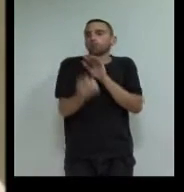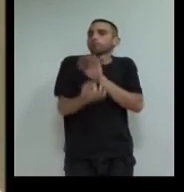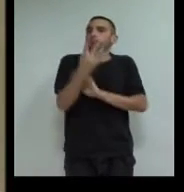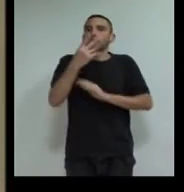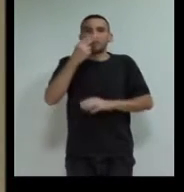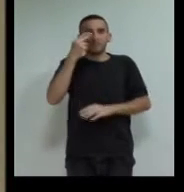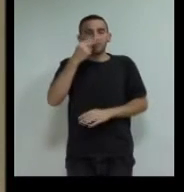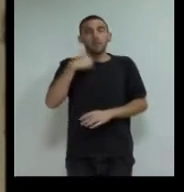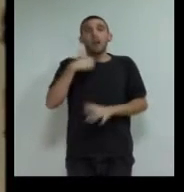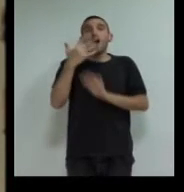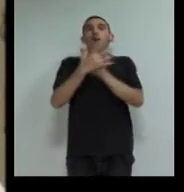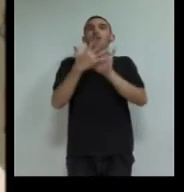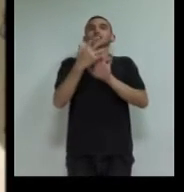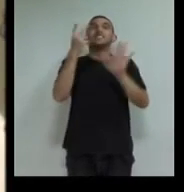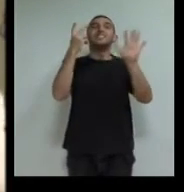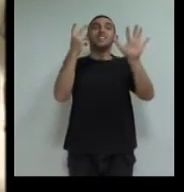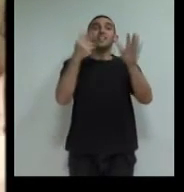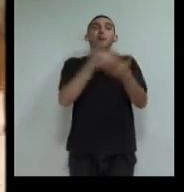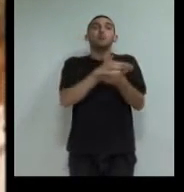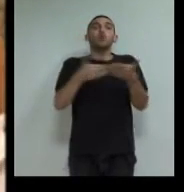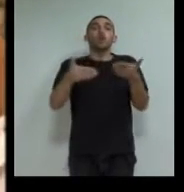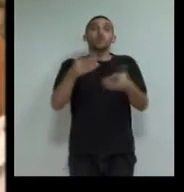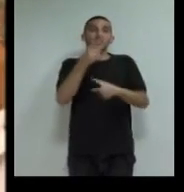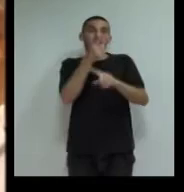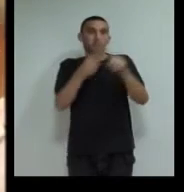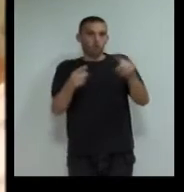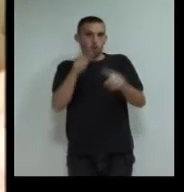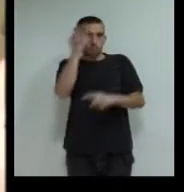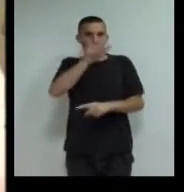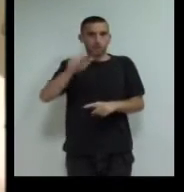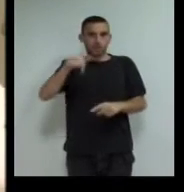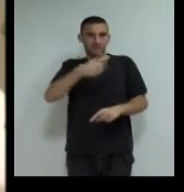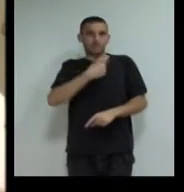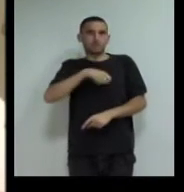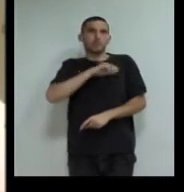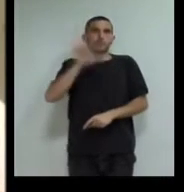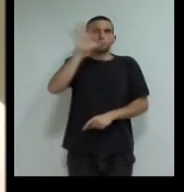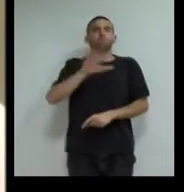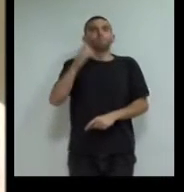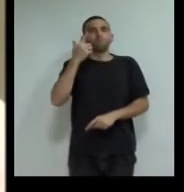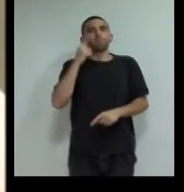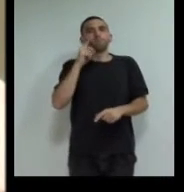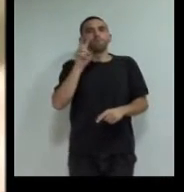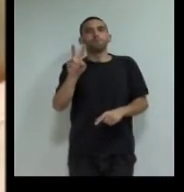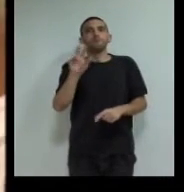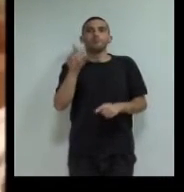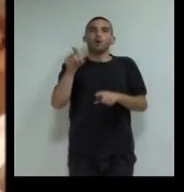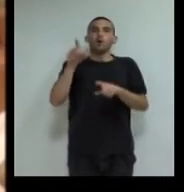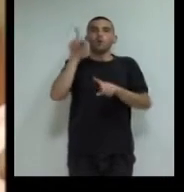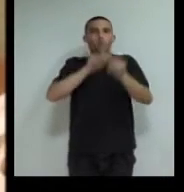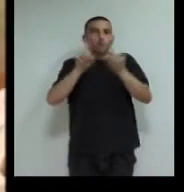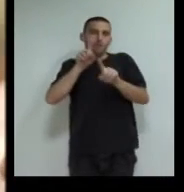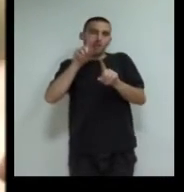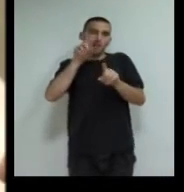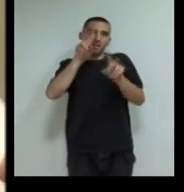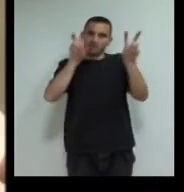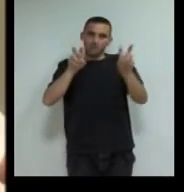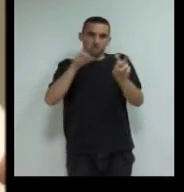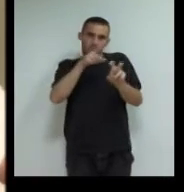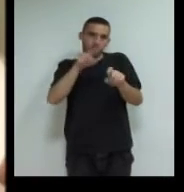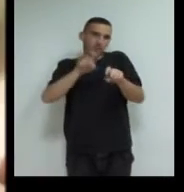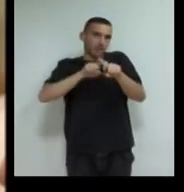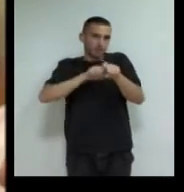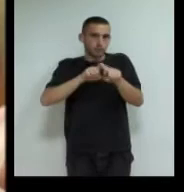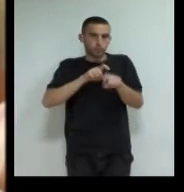7,5 millones de personas aquí en España que tienen potencialmente problemas con este tipo de cosas. Y yo acabo ya aquí mi